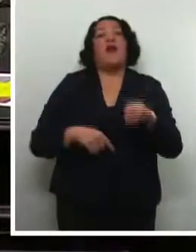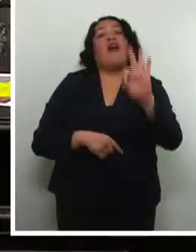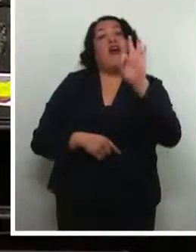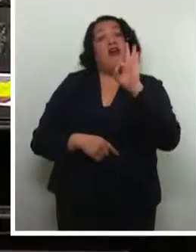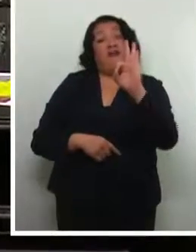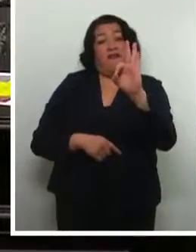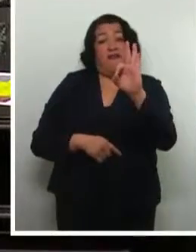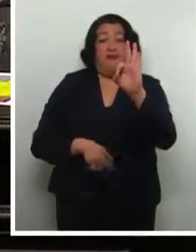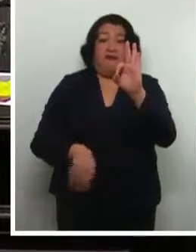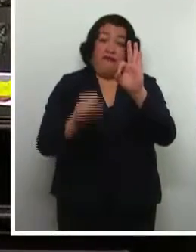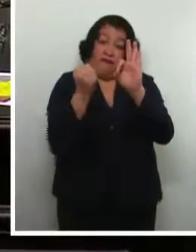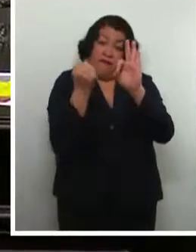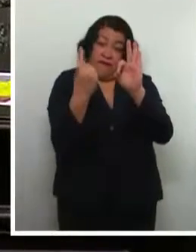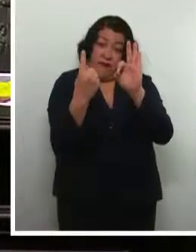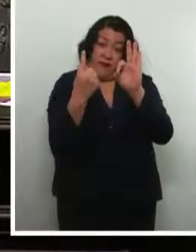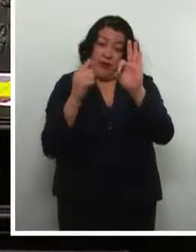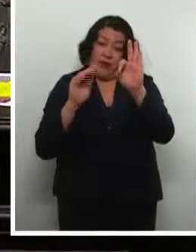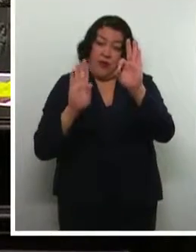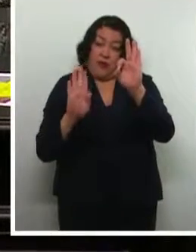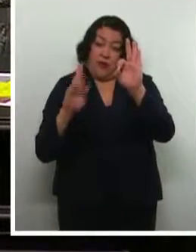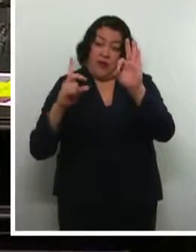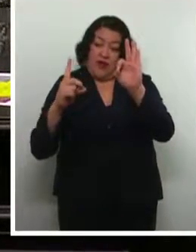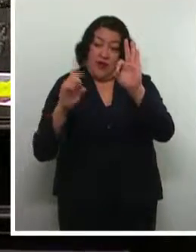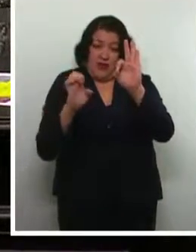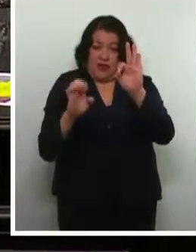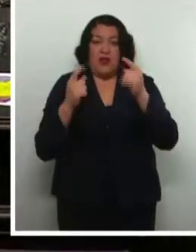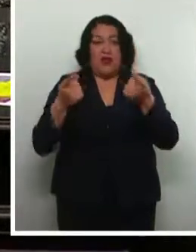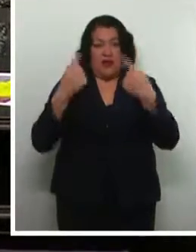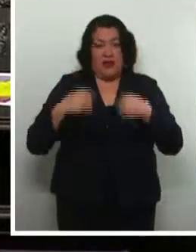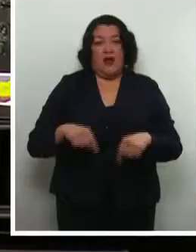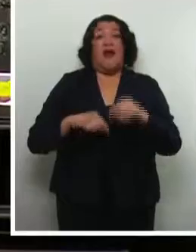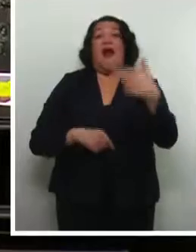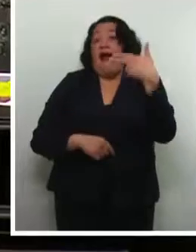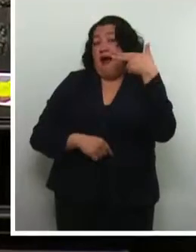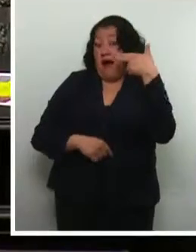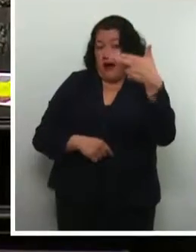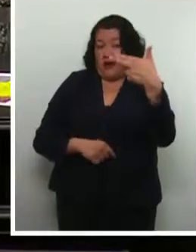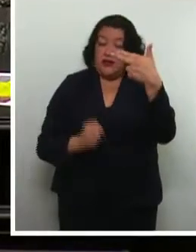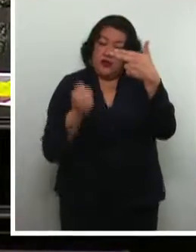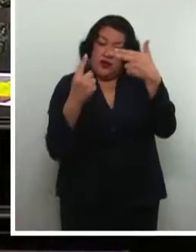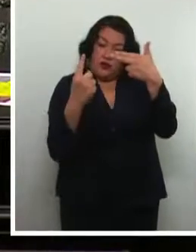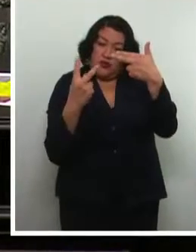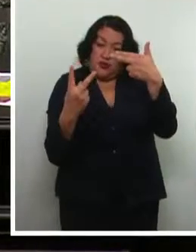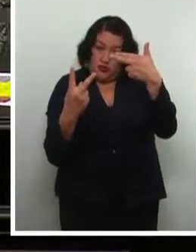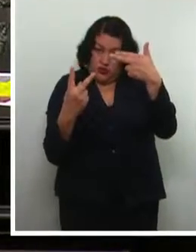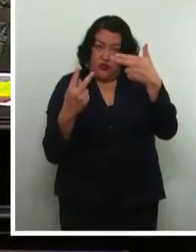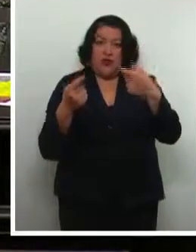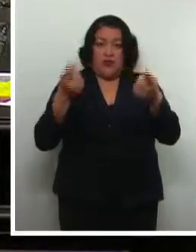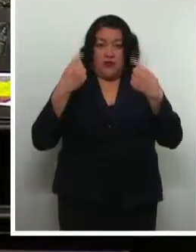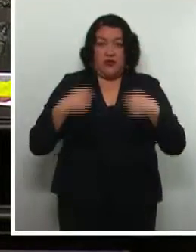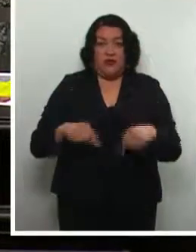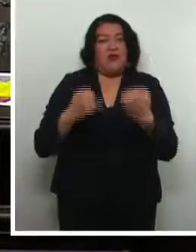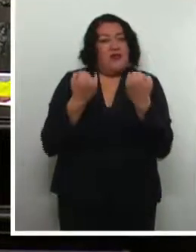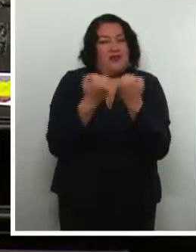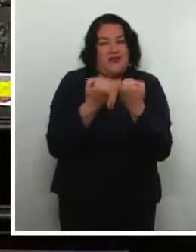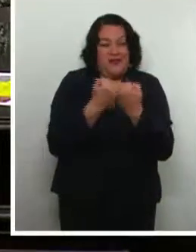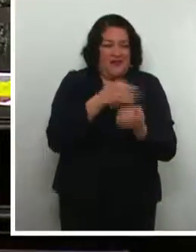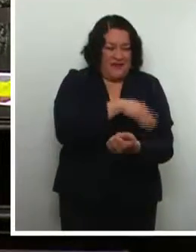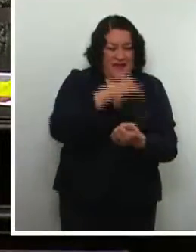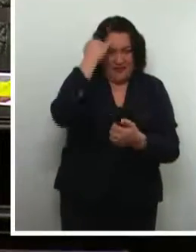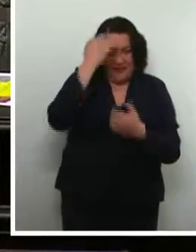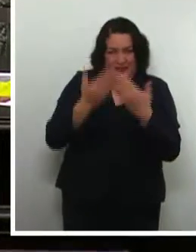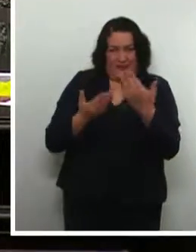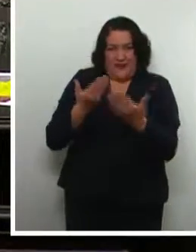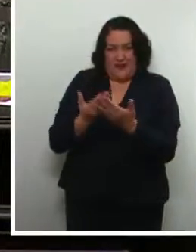F, numeral 1, incisos B, D y E, apartado H, numerales 1 y 2, y con las modificaciones por